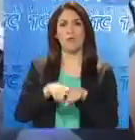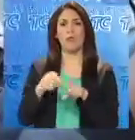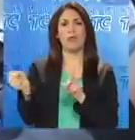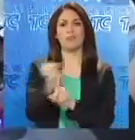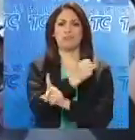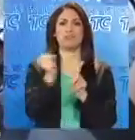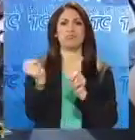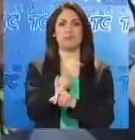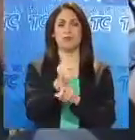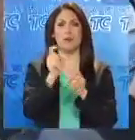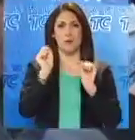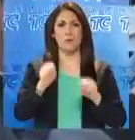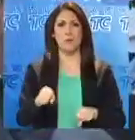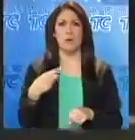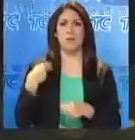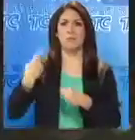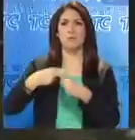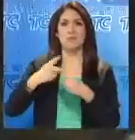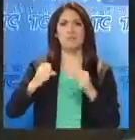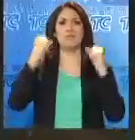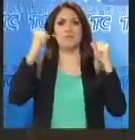violencia con la que participaron.